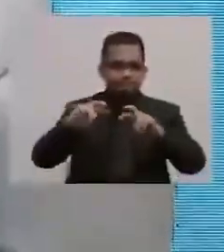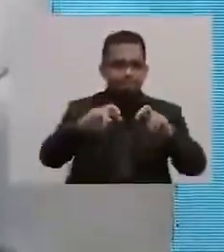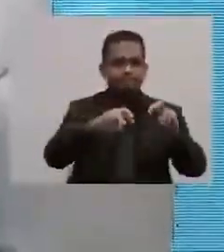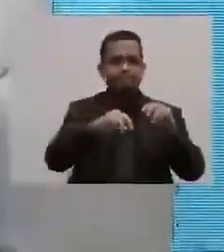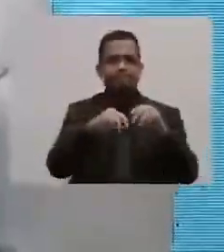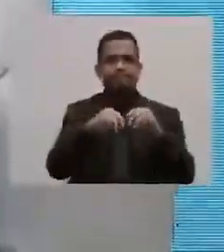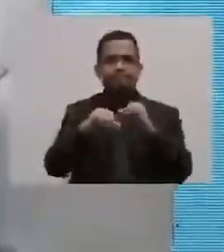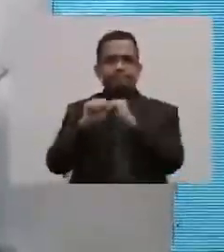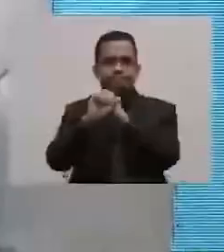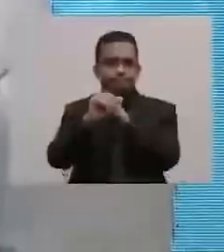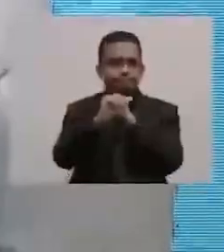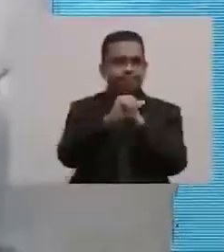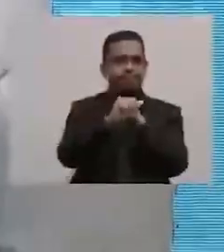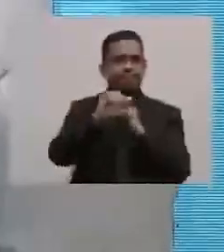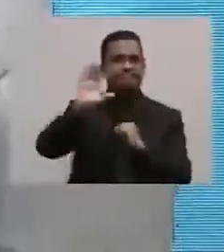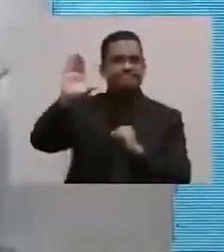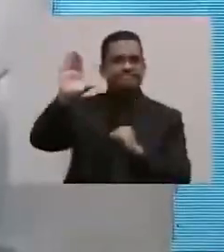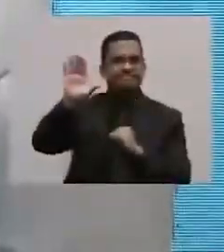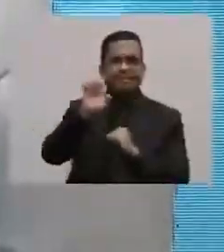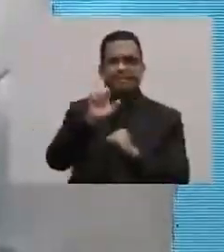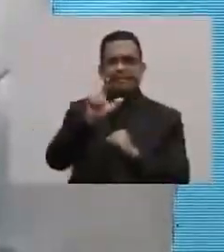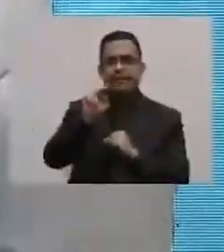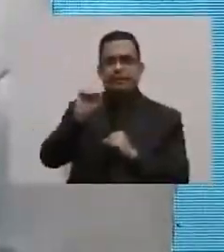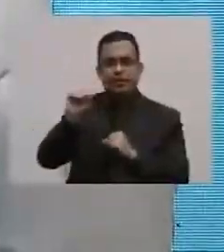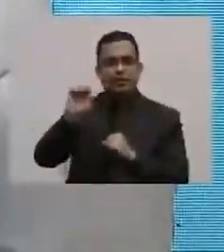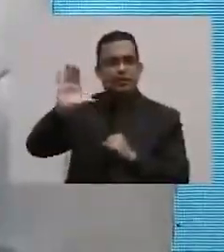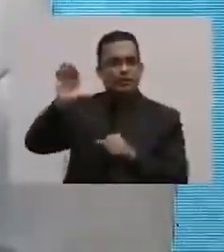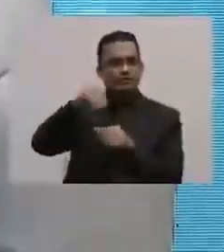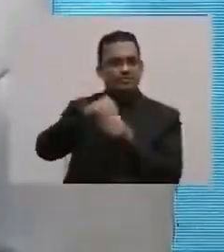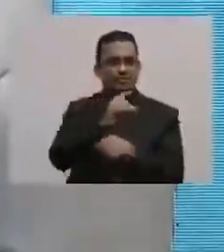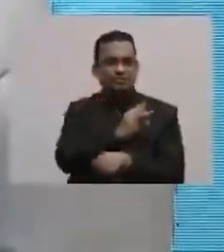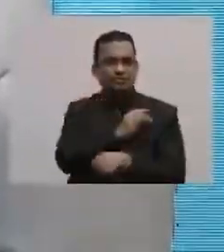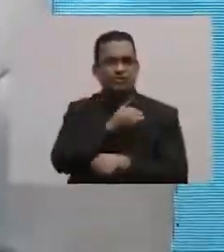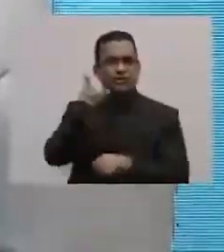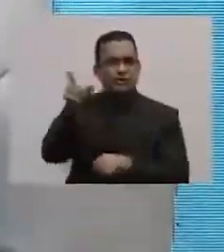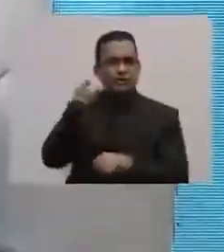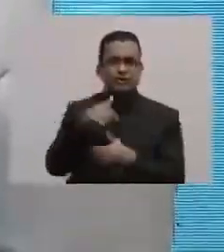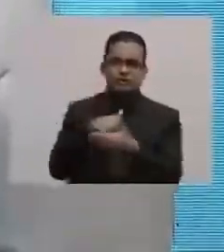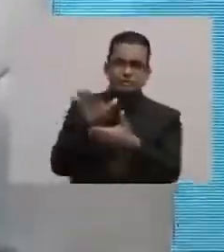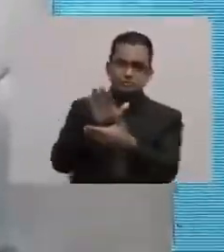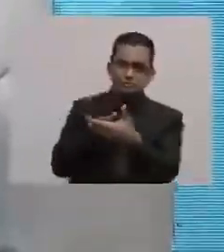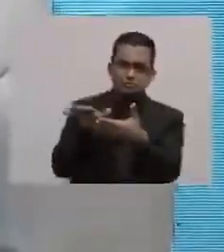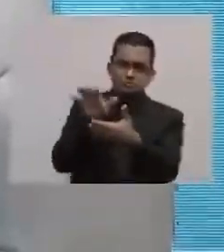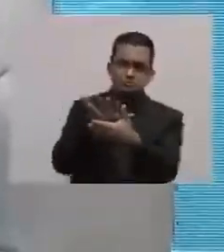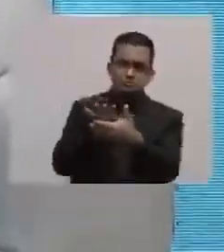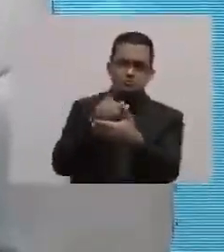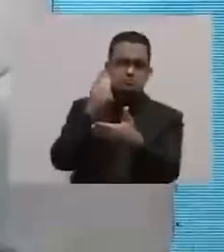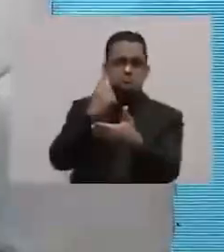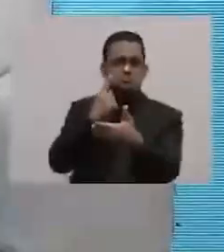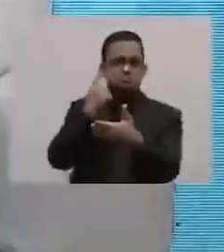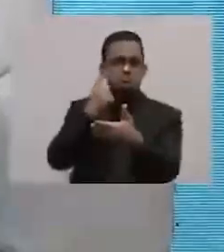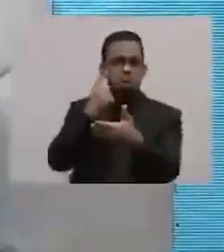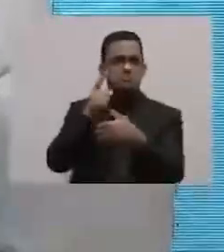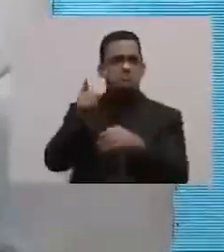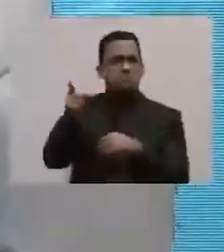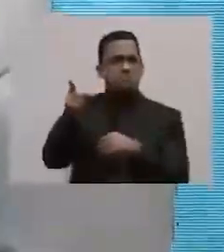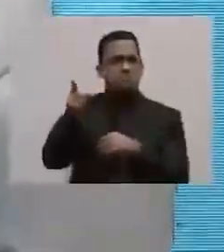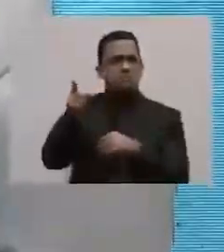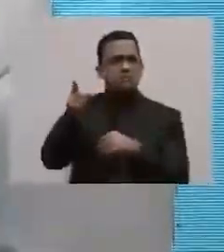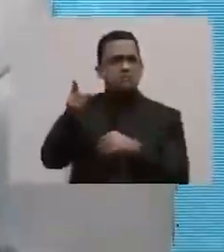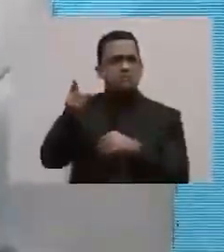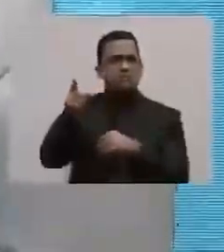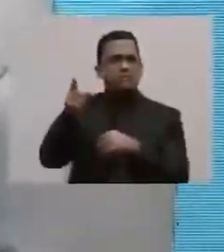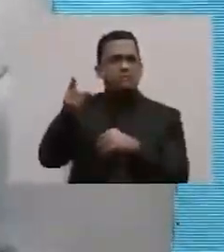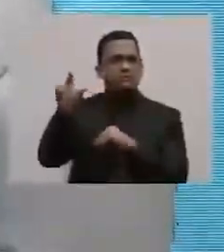para promocionar, en ese caso, el no. Entonces, pensar que acceder